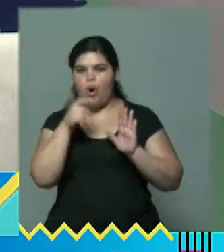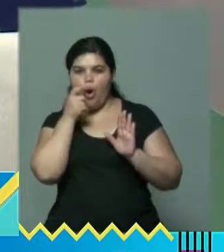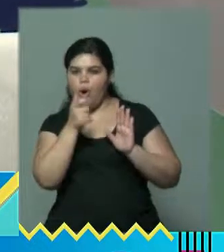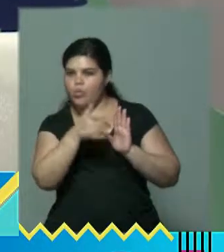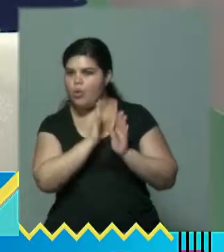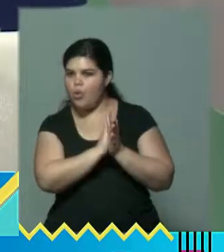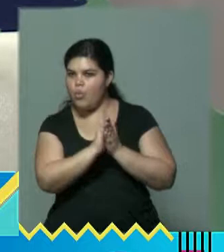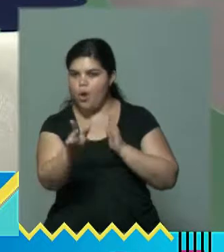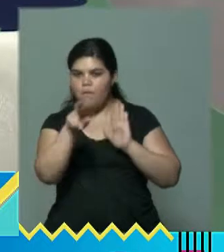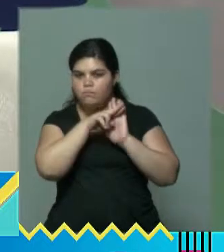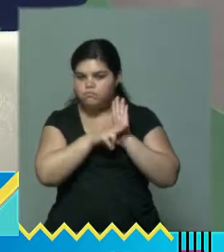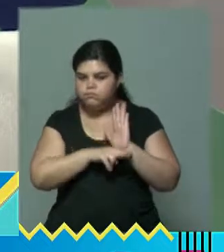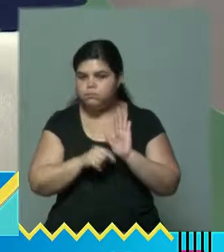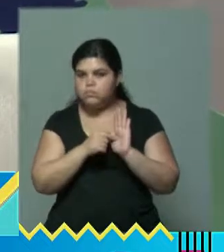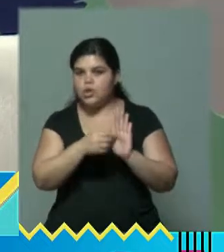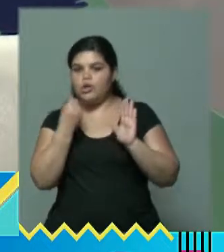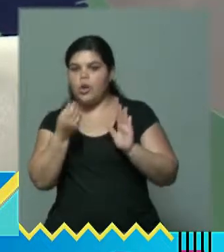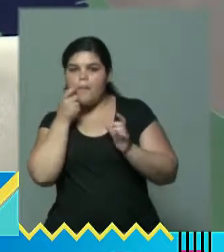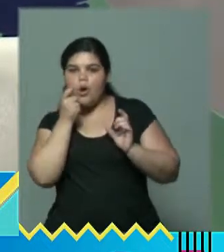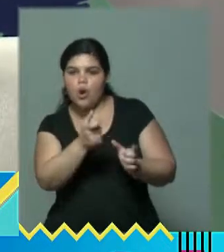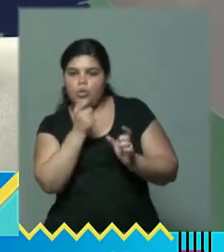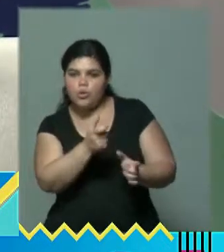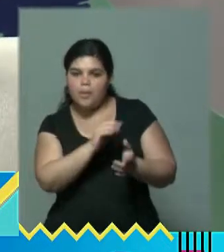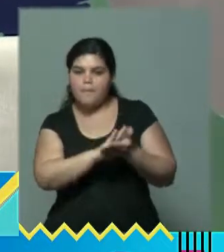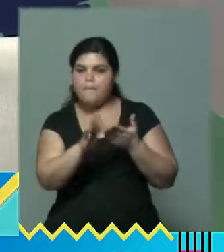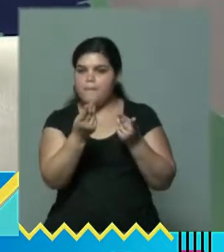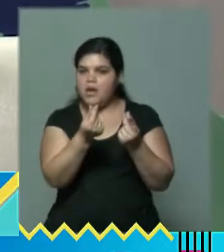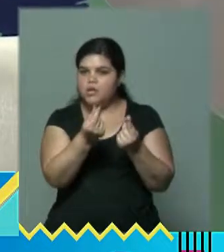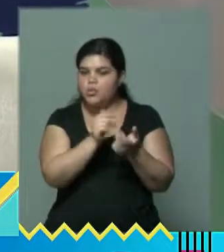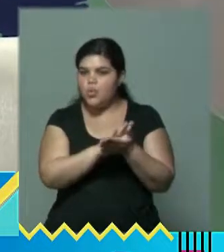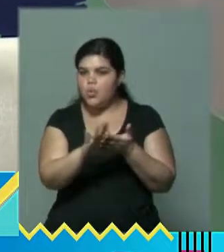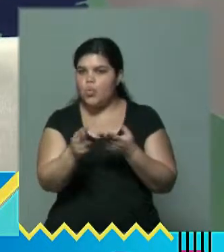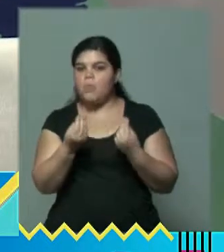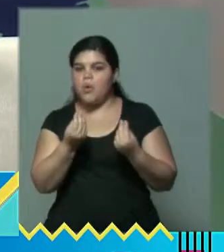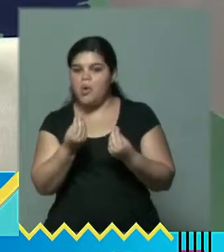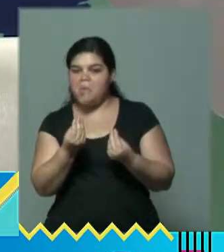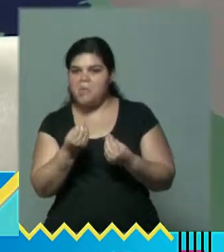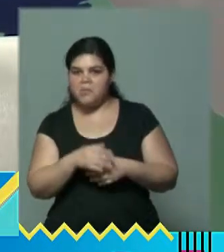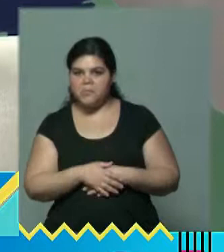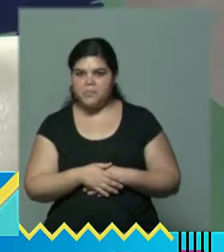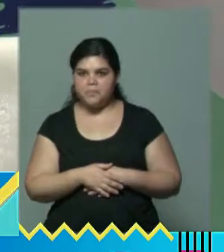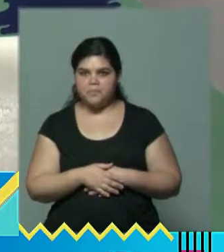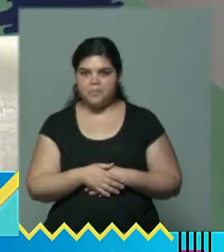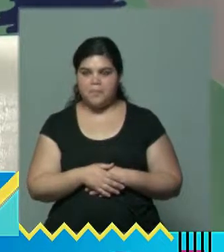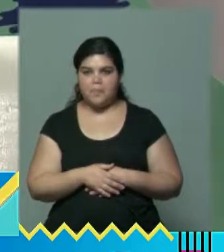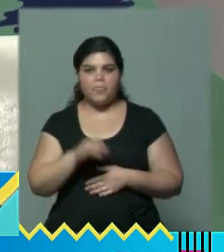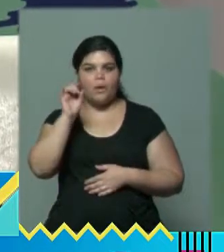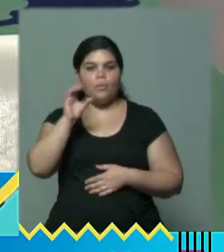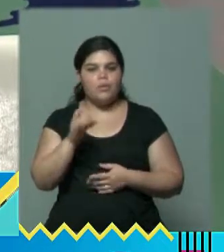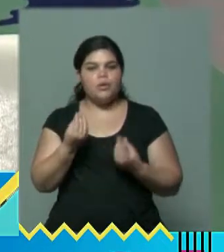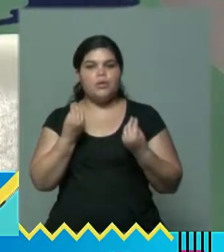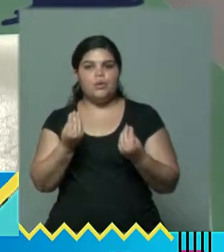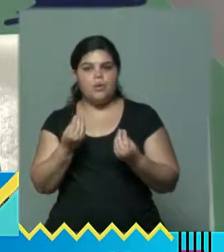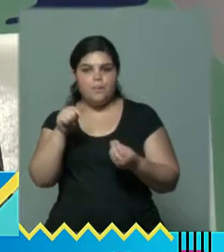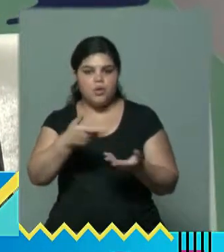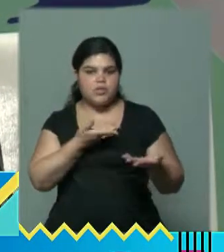saber justamente cómo es que se regula estos nuevos precios, en base a qué. No solamente a cuánto está